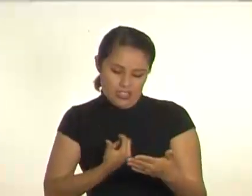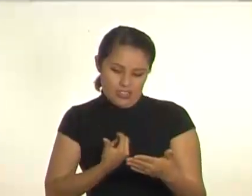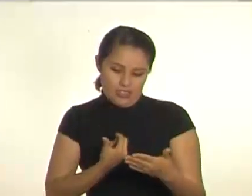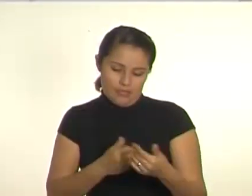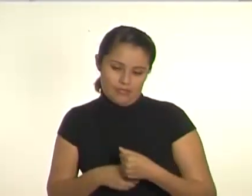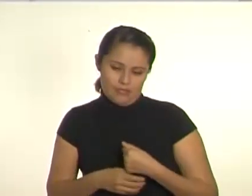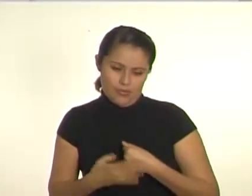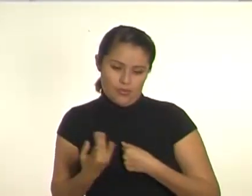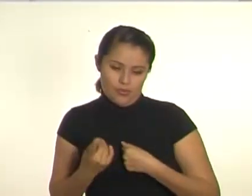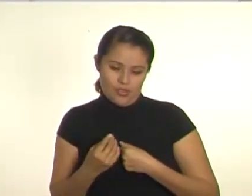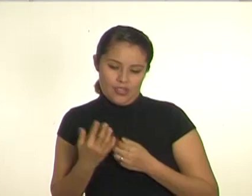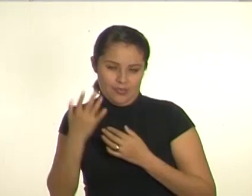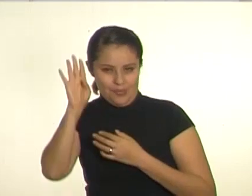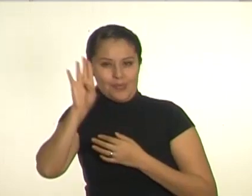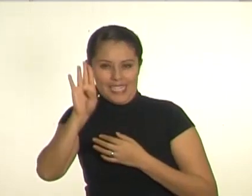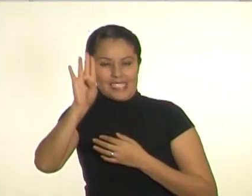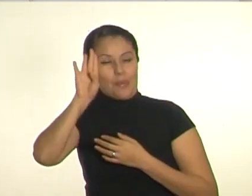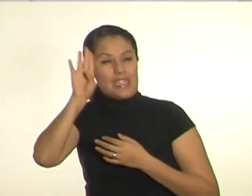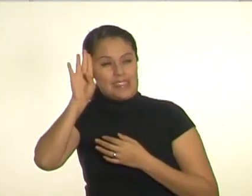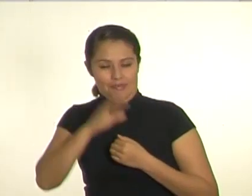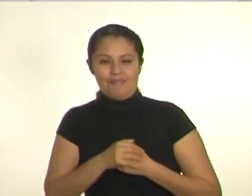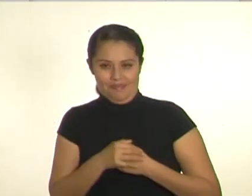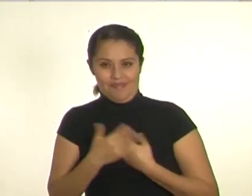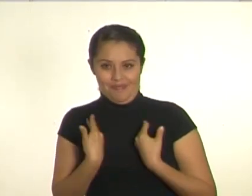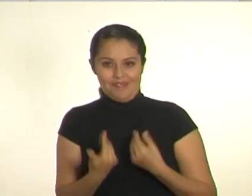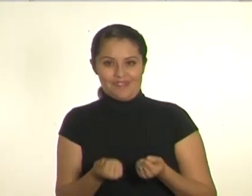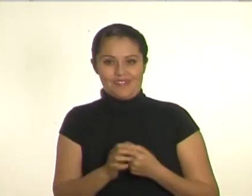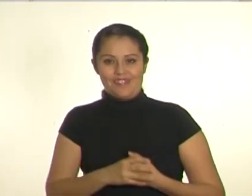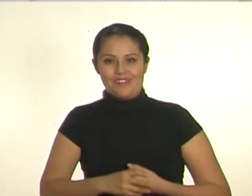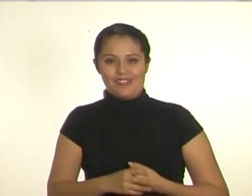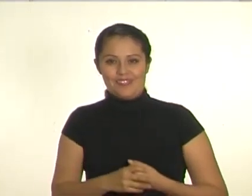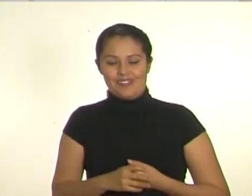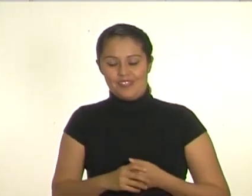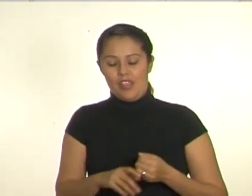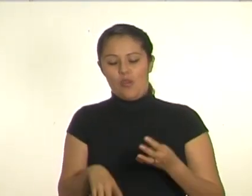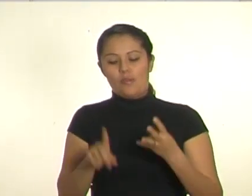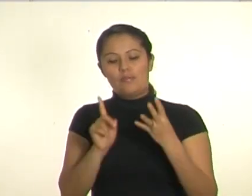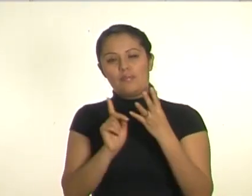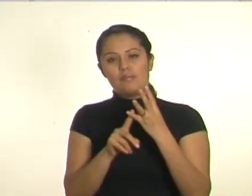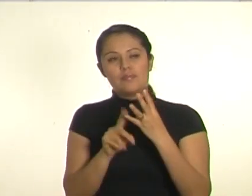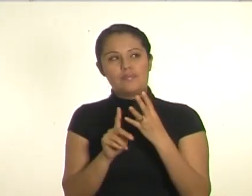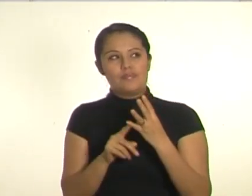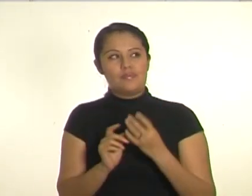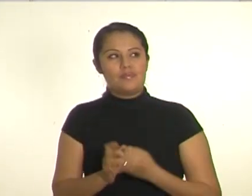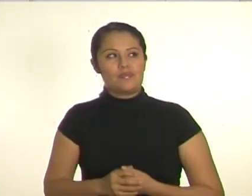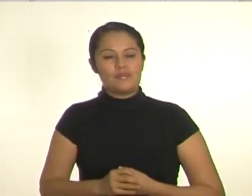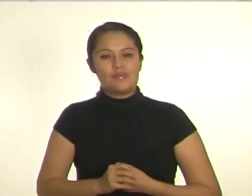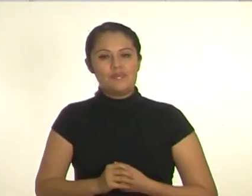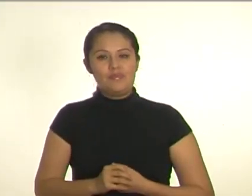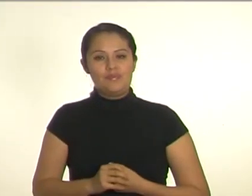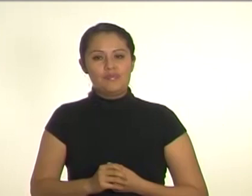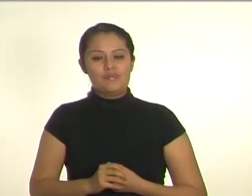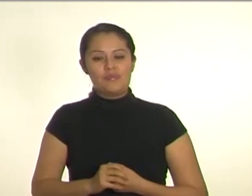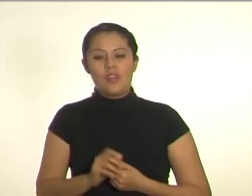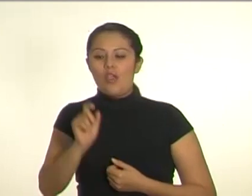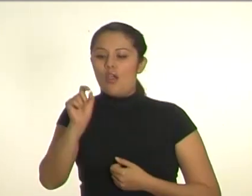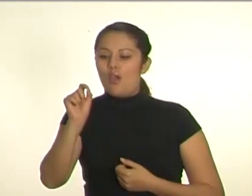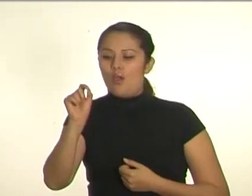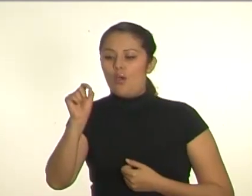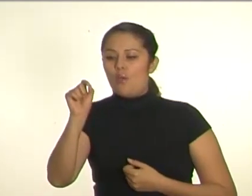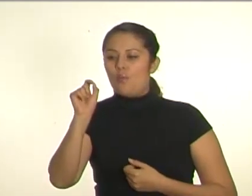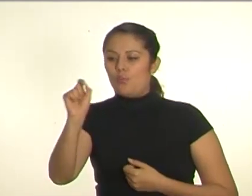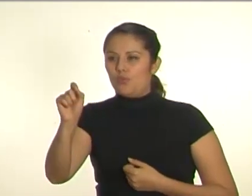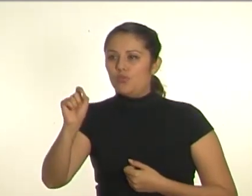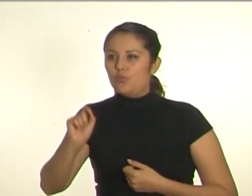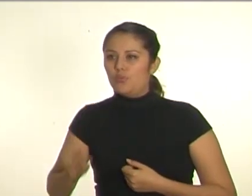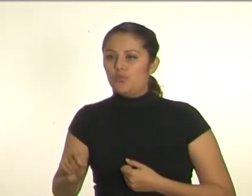a continuar con el siguiente. El siguiente que tenemos acá son los dos puntos. En los